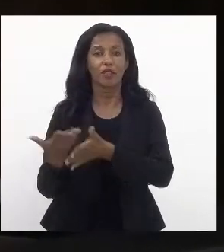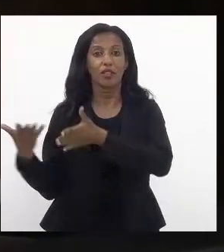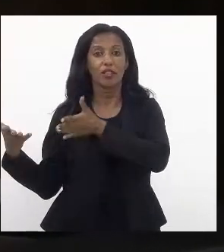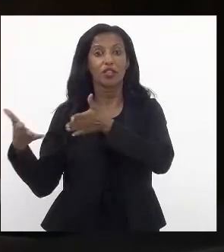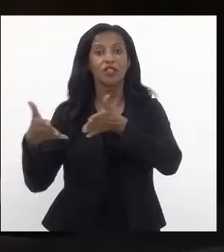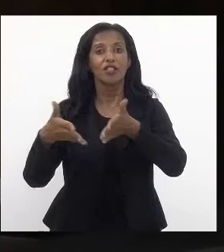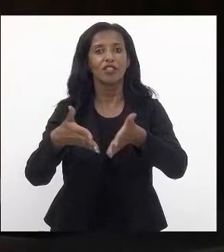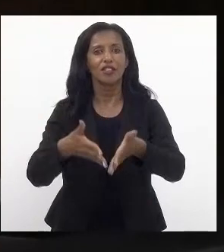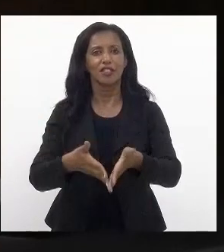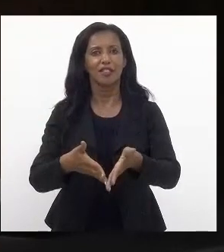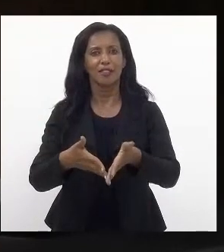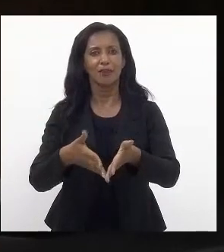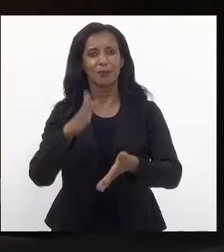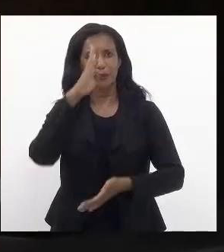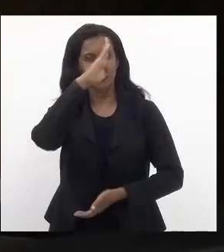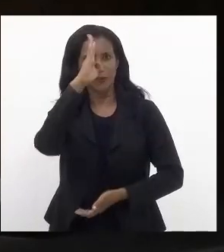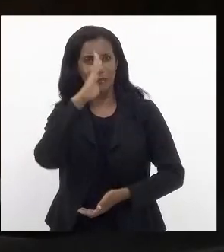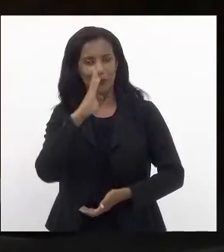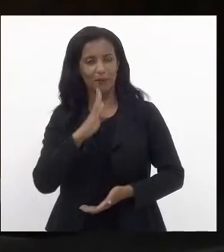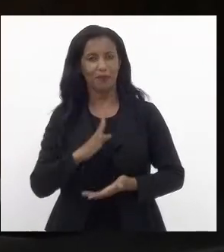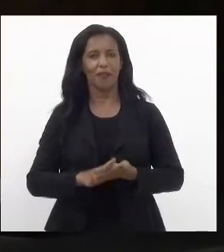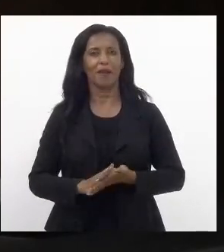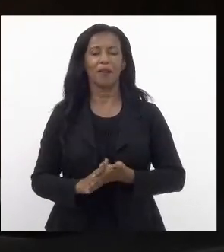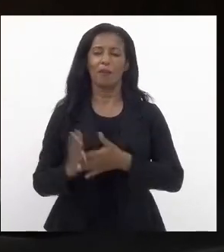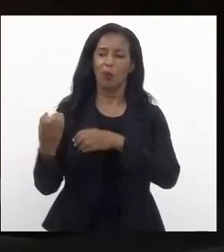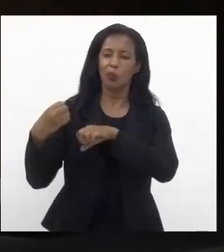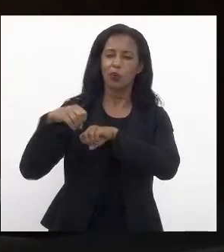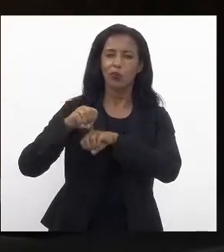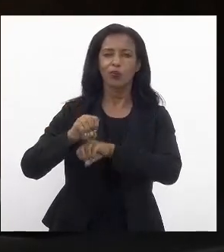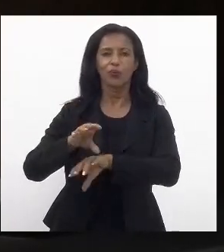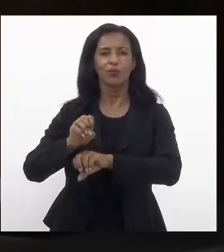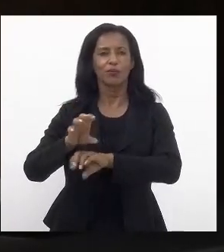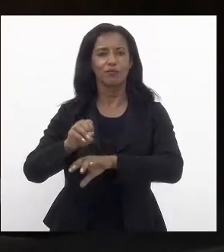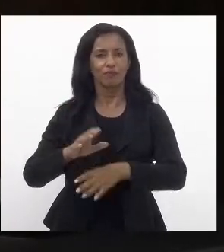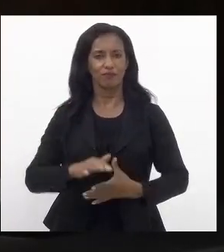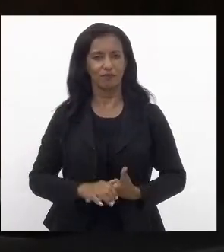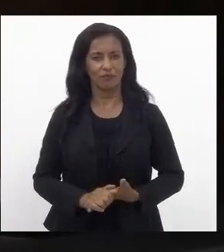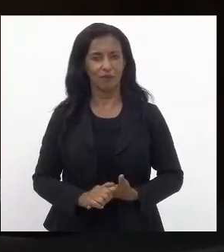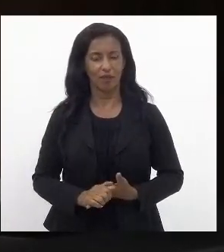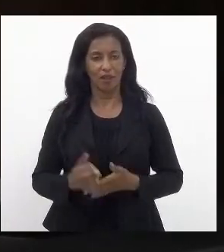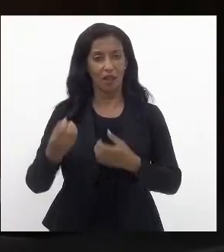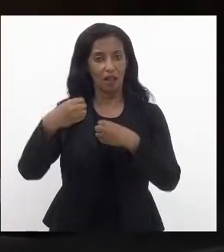llegamos en Brasil al educador